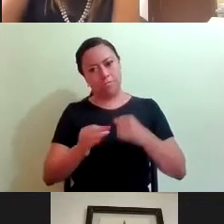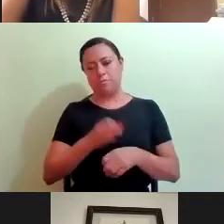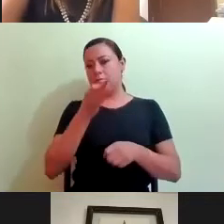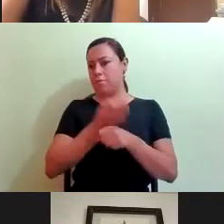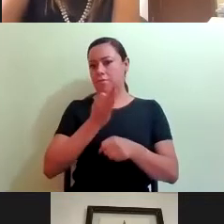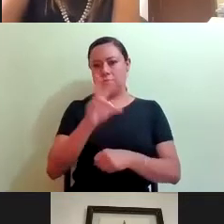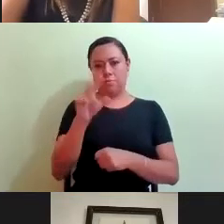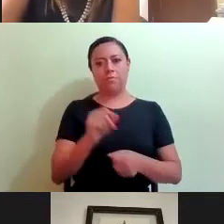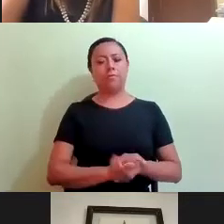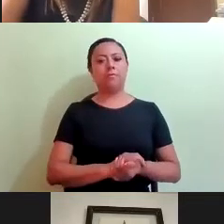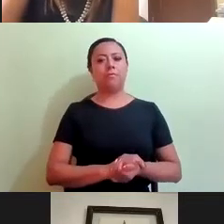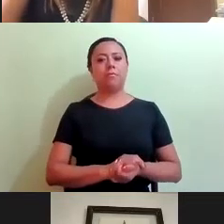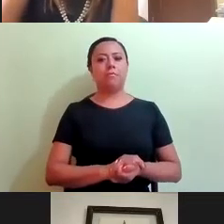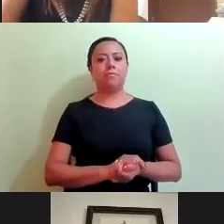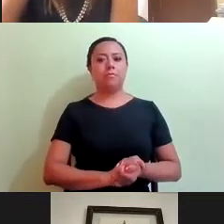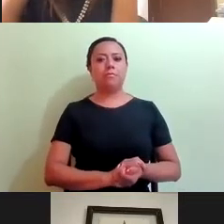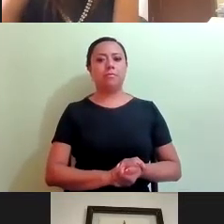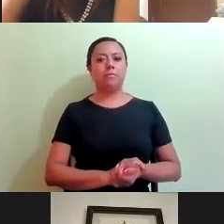momento.